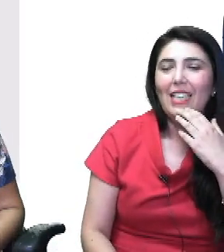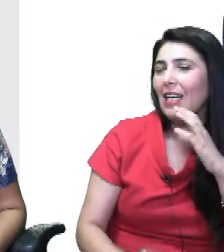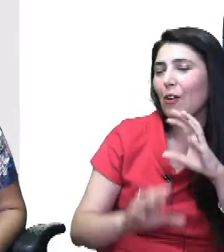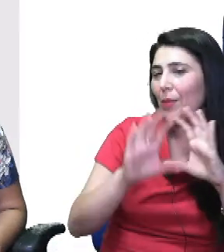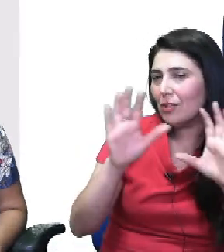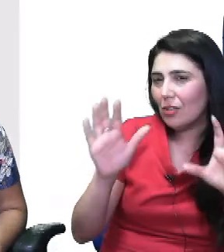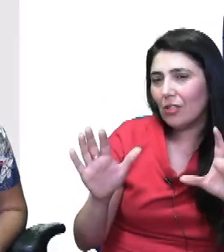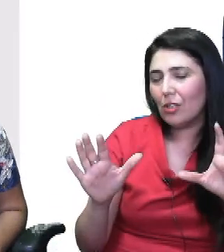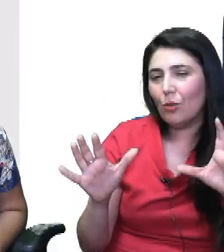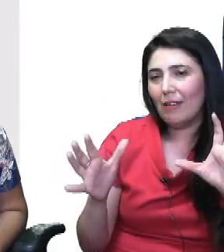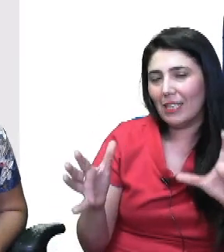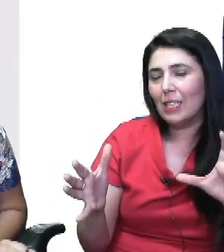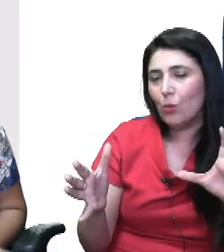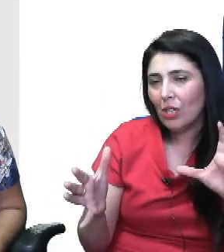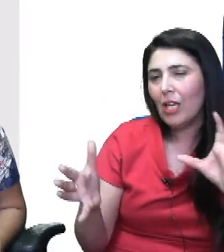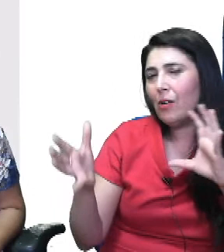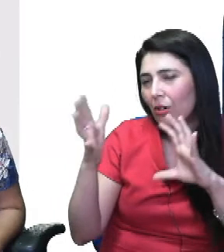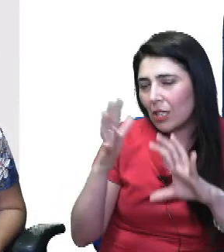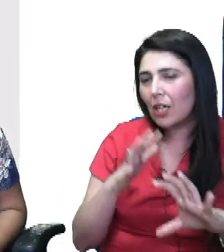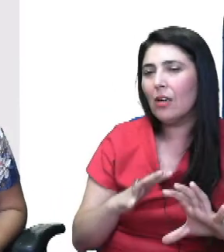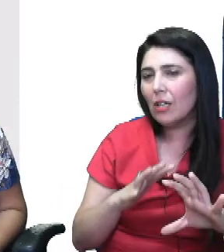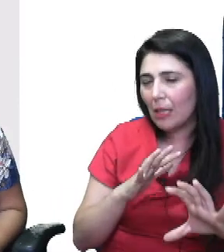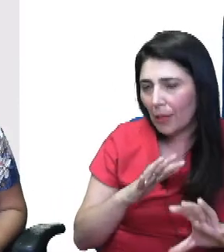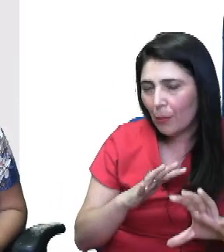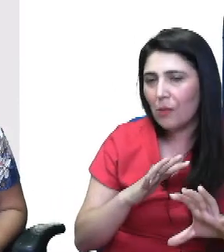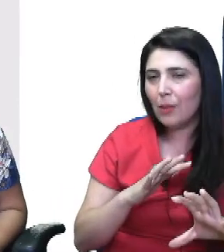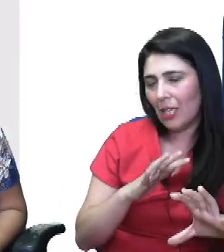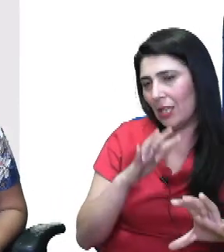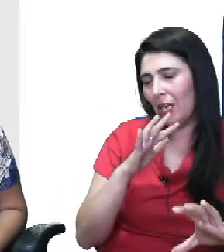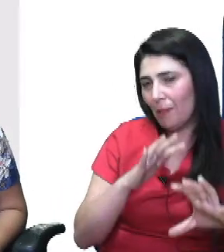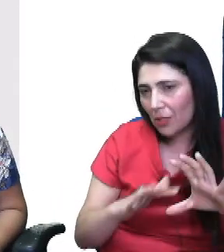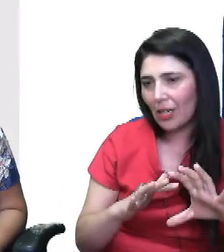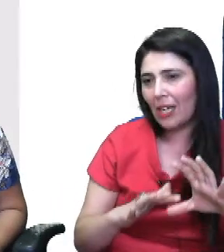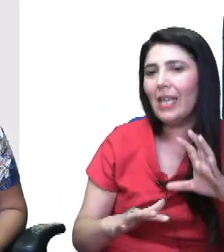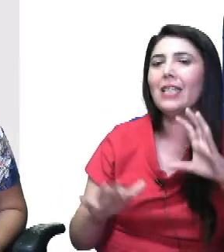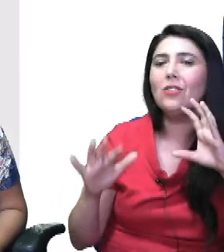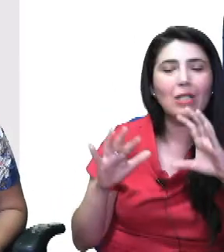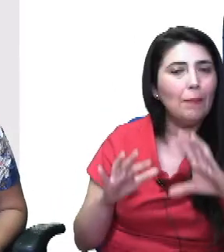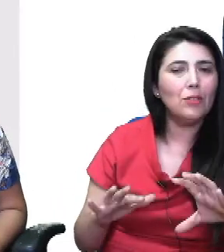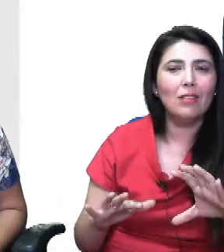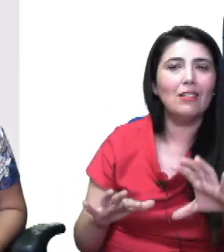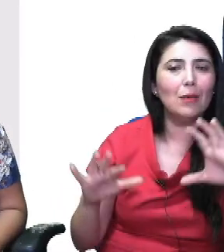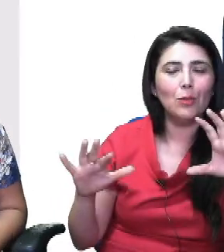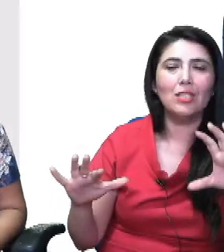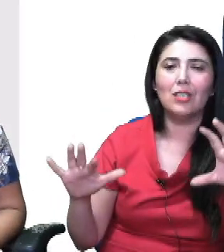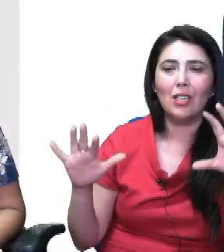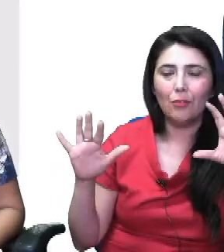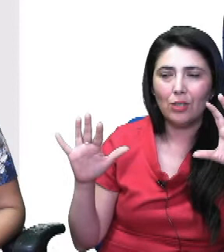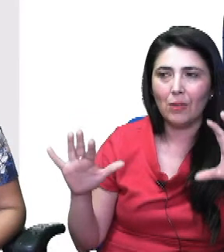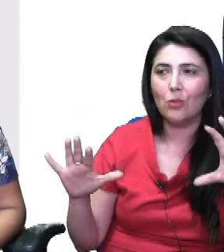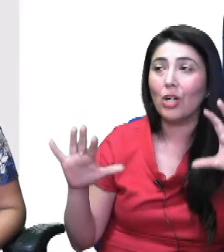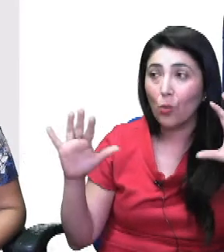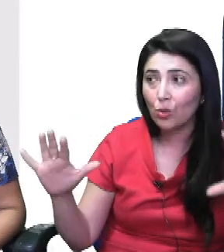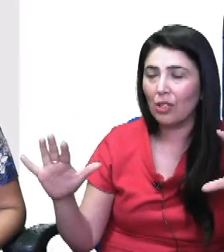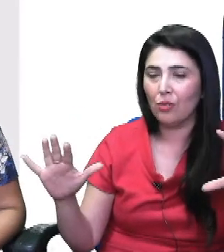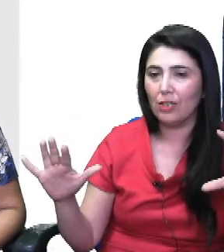Bien, esta comprensión nos resulta bastante útil y una cosa que creo que también es muy importante mencionar es que todas las personas tenemos estrategias de